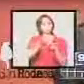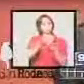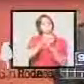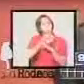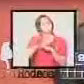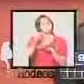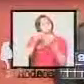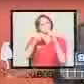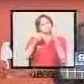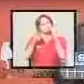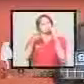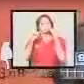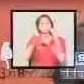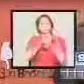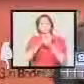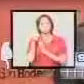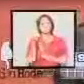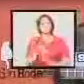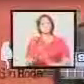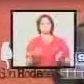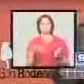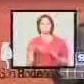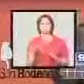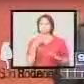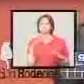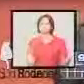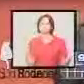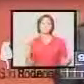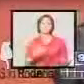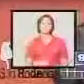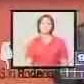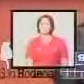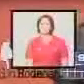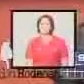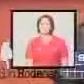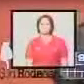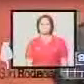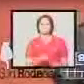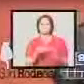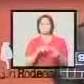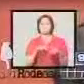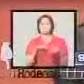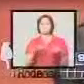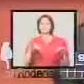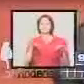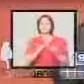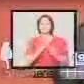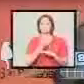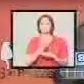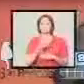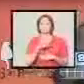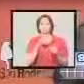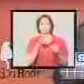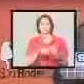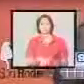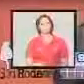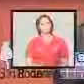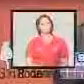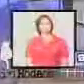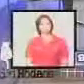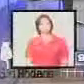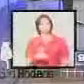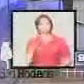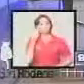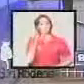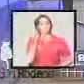tenemos esa banca de desarrollo de manera muy importante establecida en nuestra institución. Qué lindo que es, don Juan